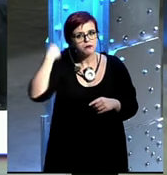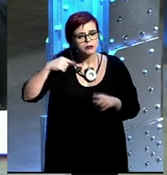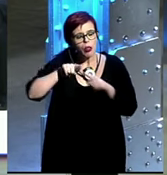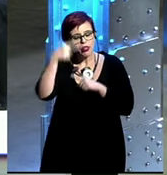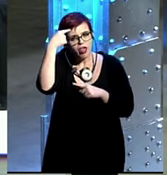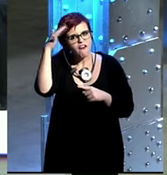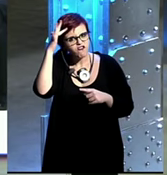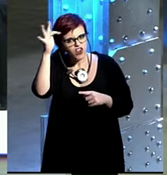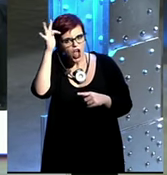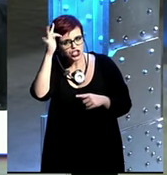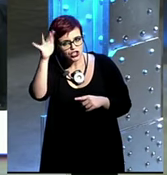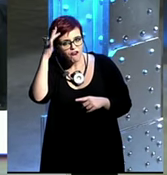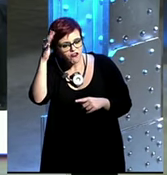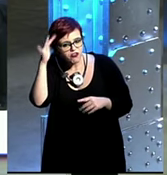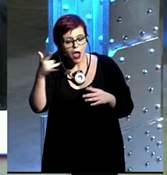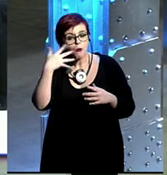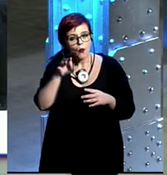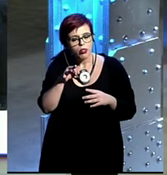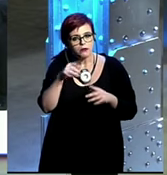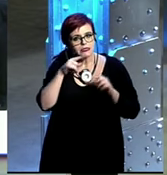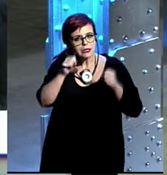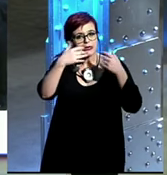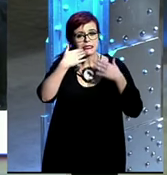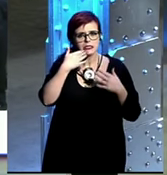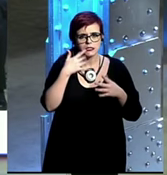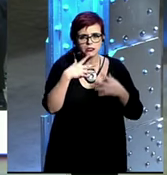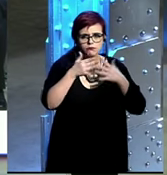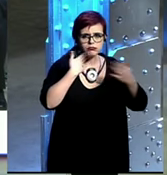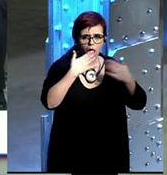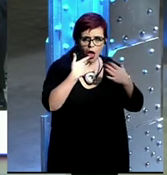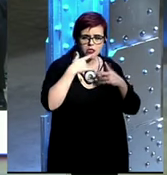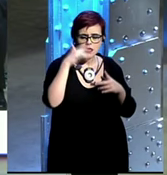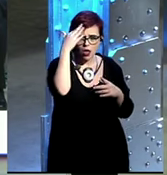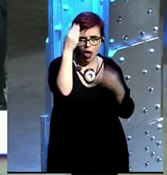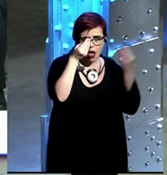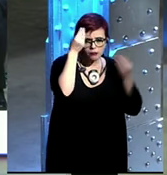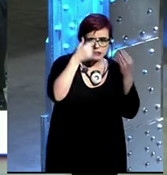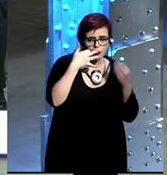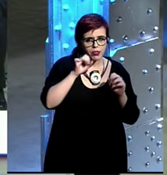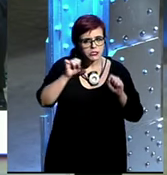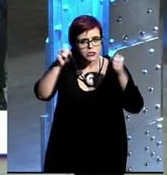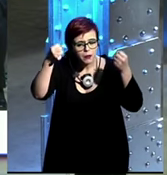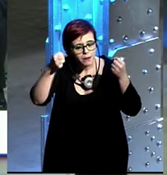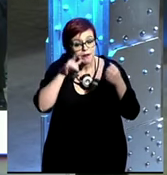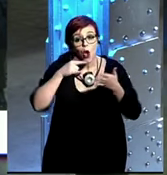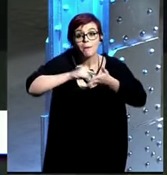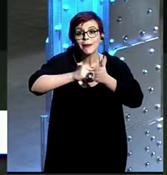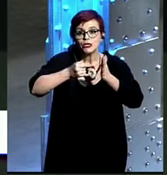podría resolverse solamente a través del diálogo y del discurso. Pero lo que no tenía era una metodología, la